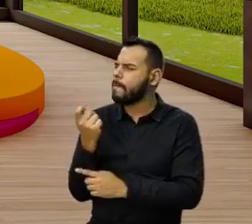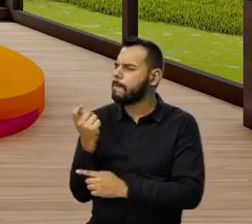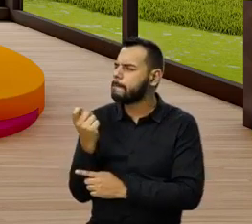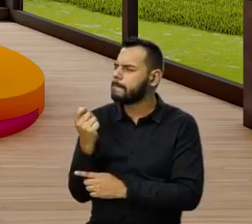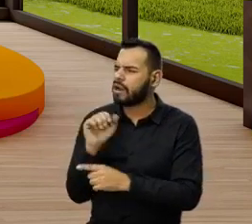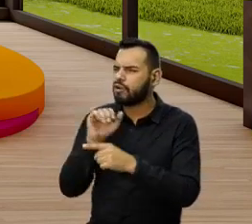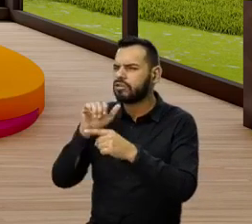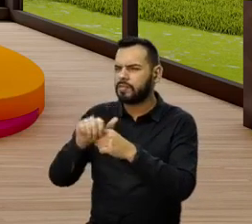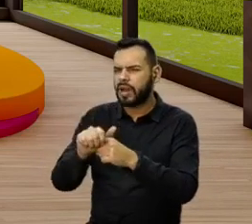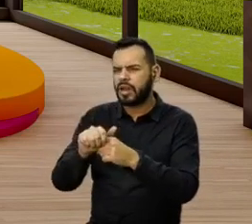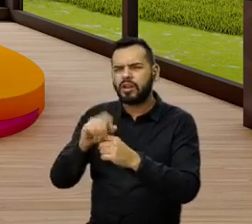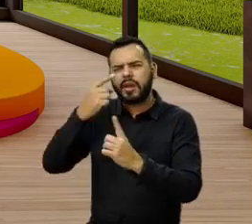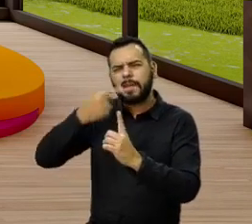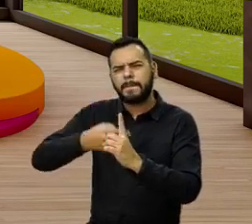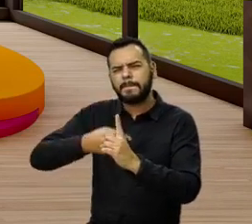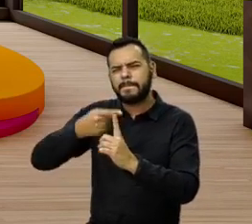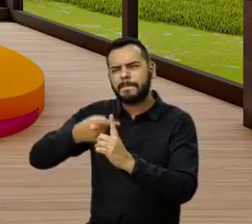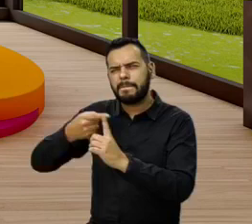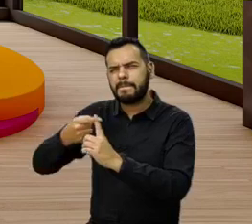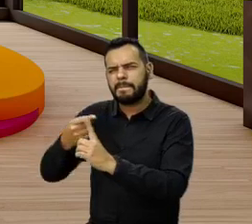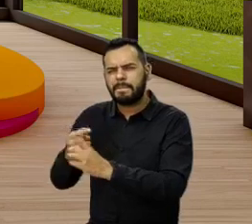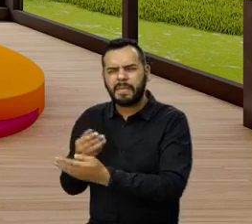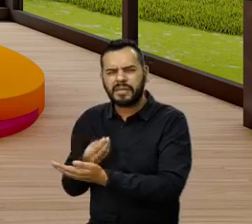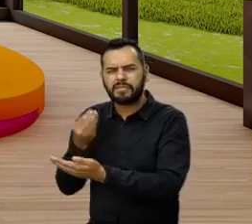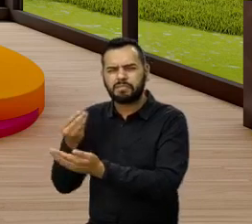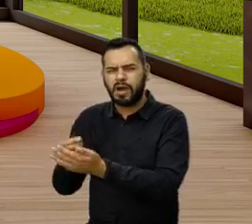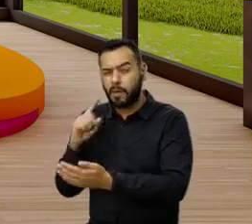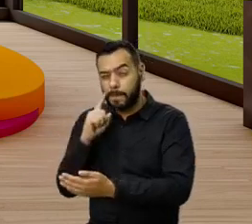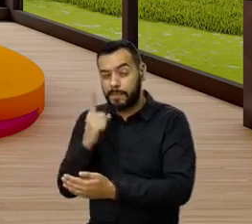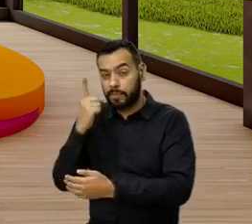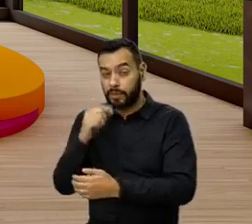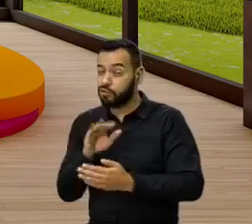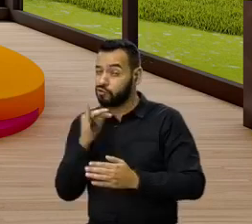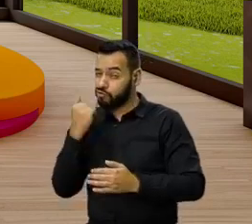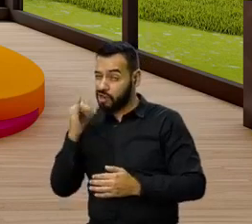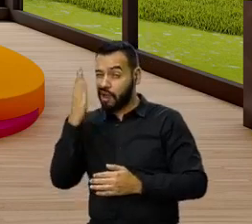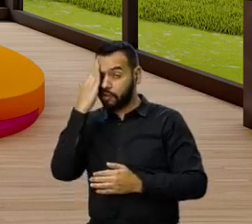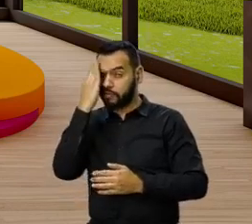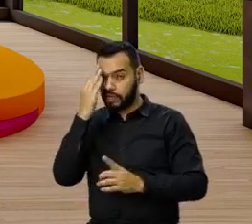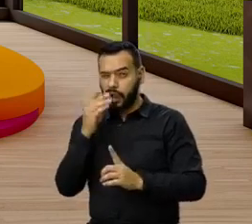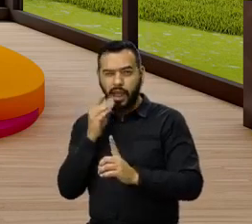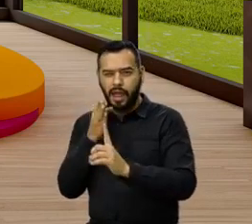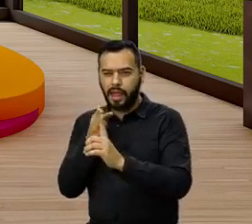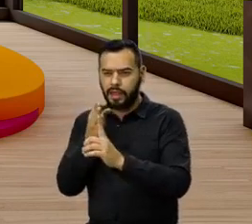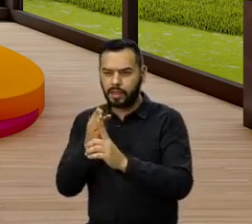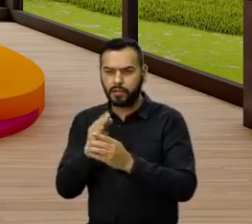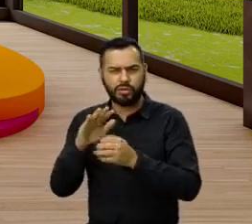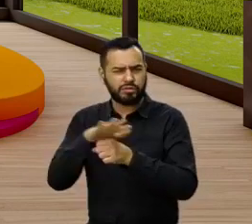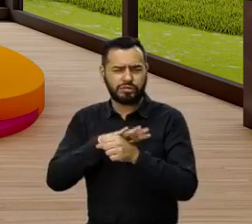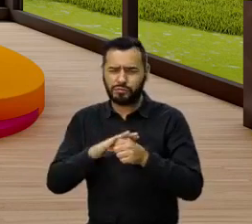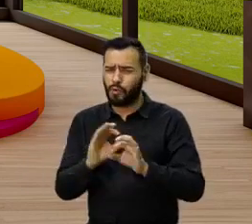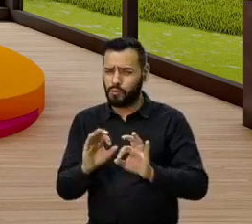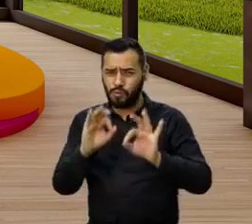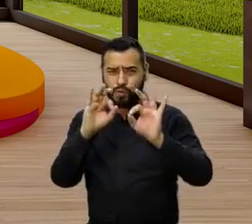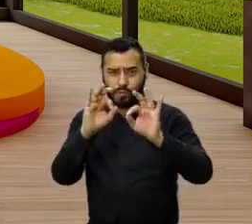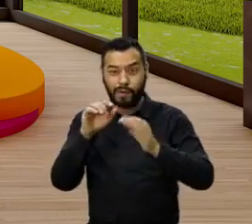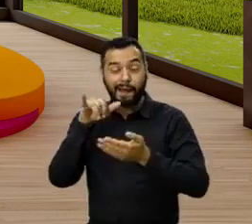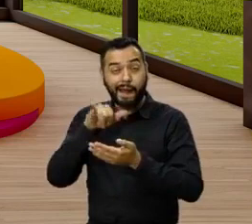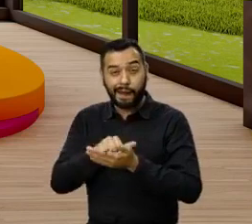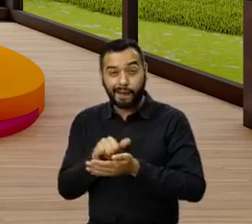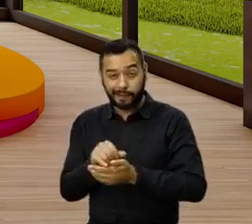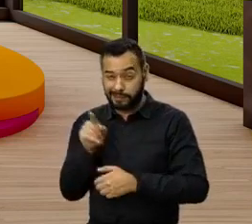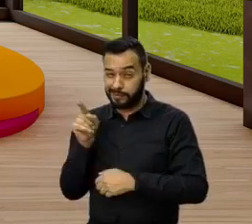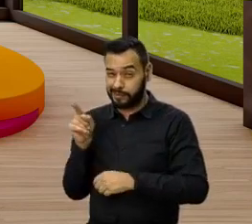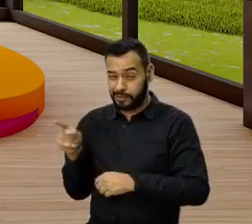separación y plazo en cuota inicial maneja el proyecto bueno yo sé que se están enamorando porque sin duda alguna las condiciones son muy buenas y aquí